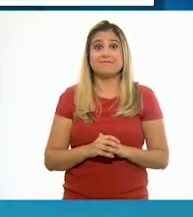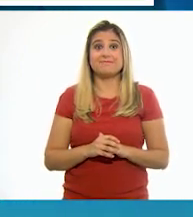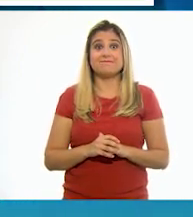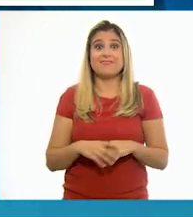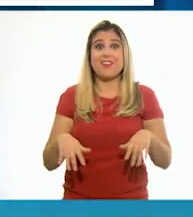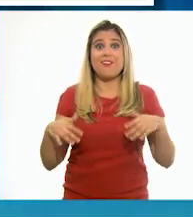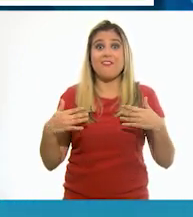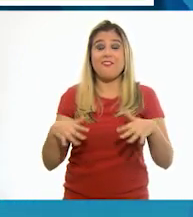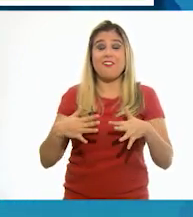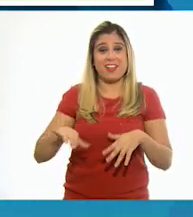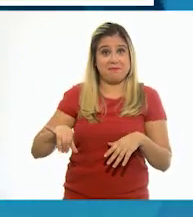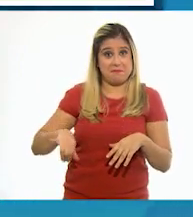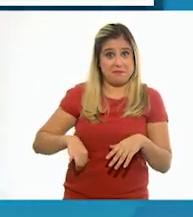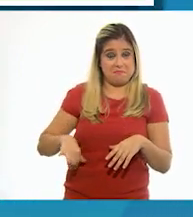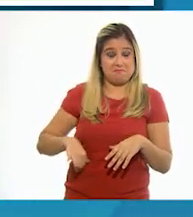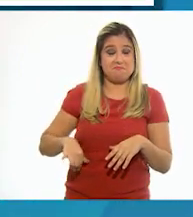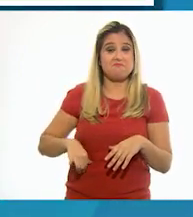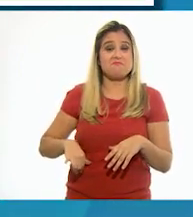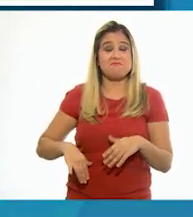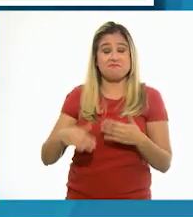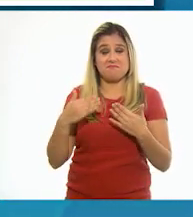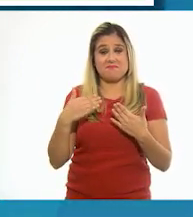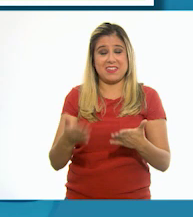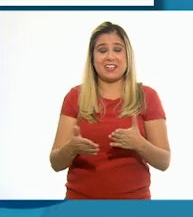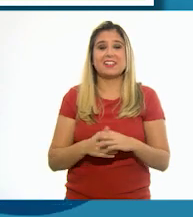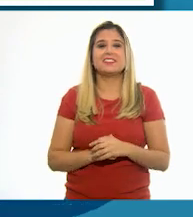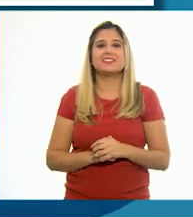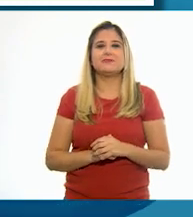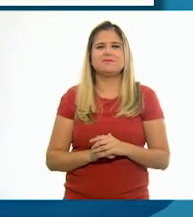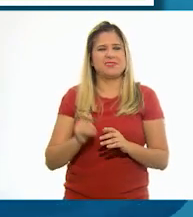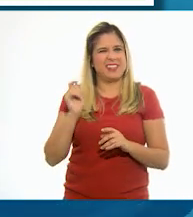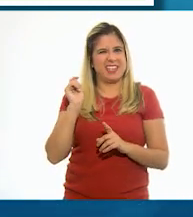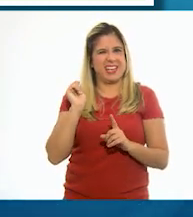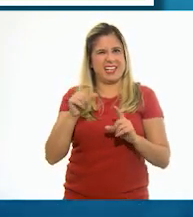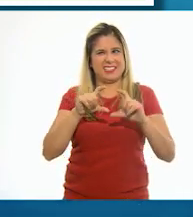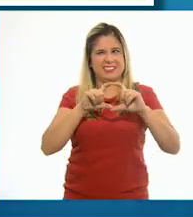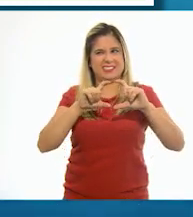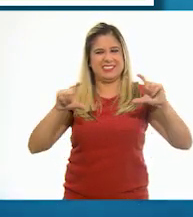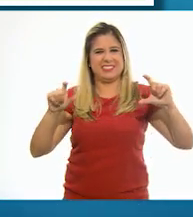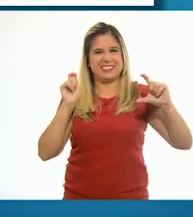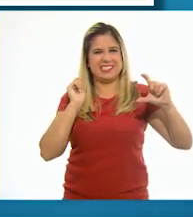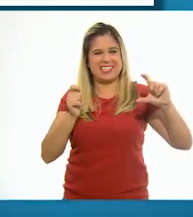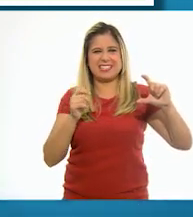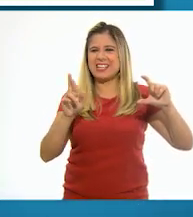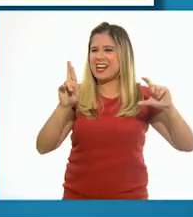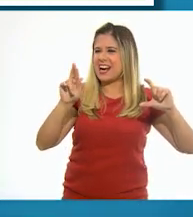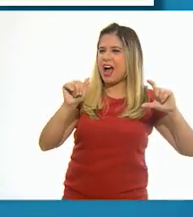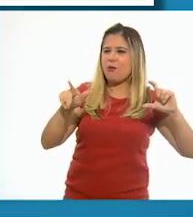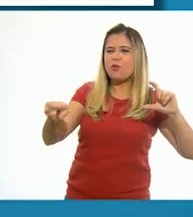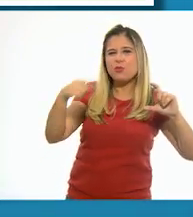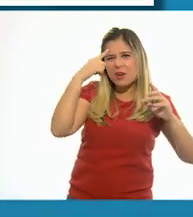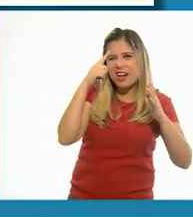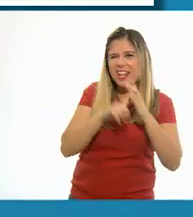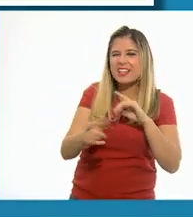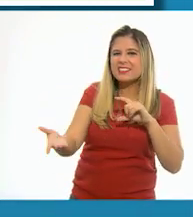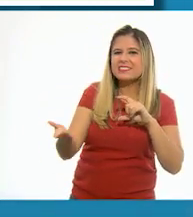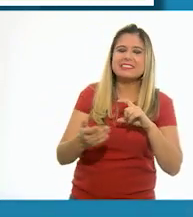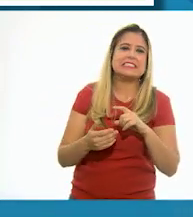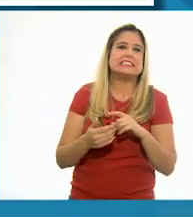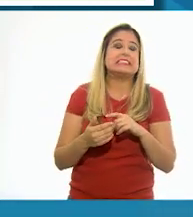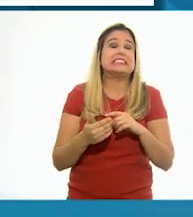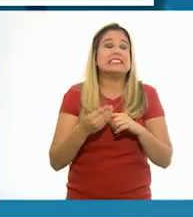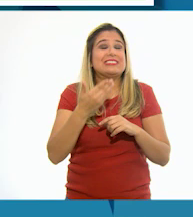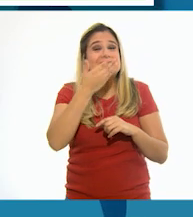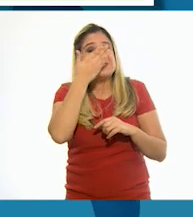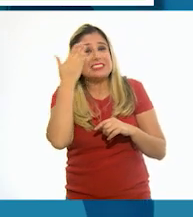¡Oh! ¡Órale, qué interesante! Pero, híjoles, ¿qué significará? ¿Tú qué crees, Raulito? Ay, no sé. Ay,